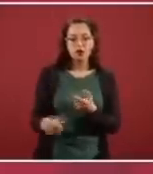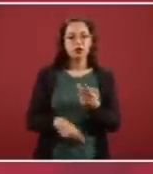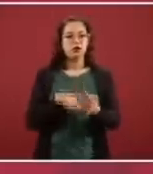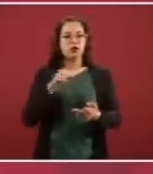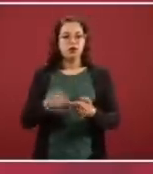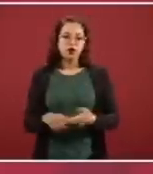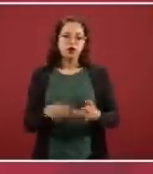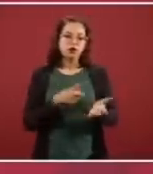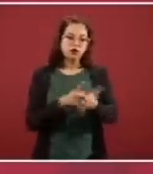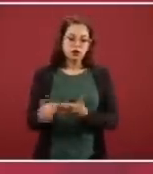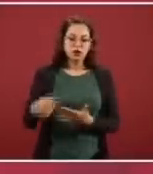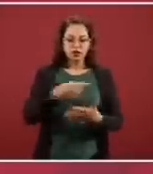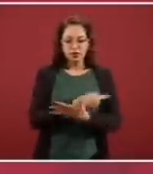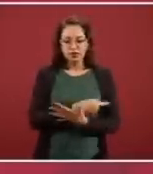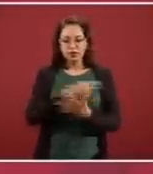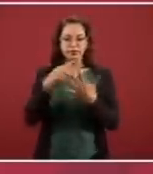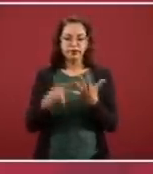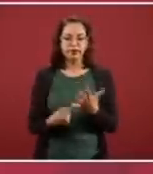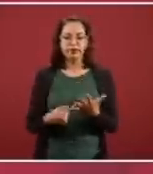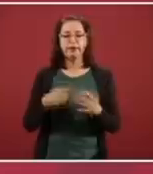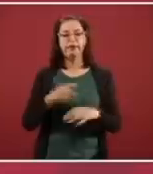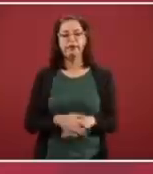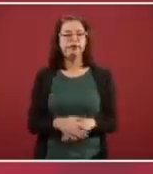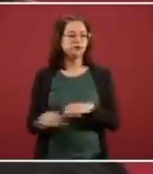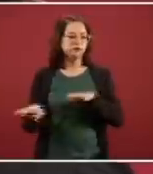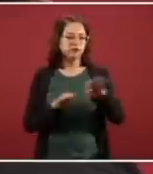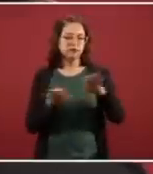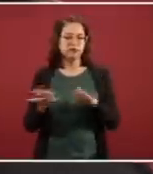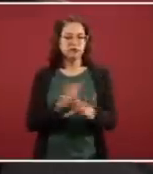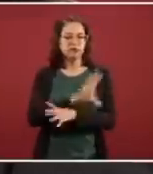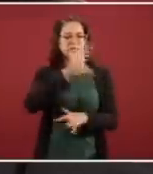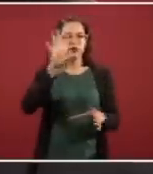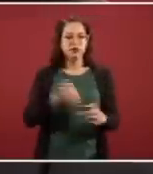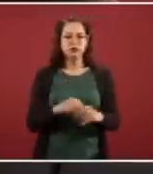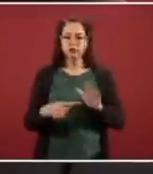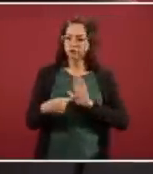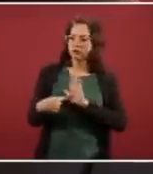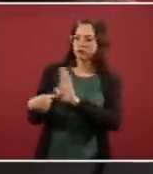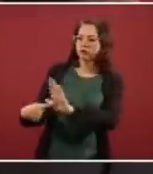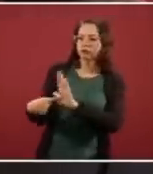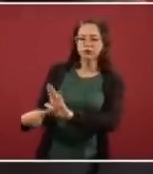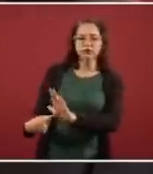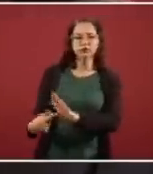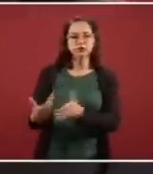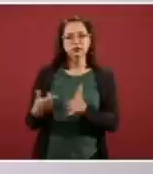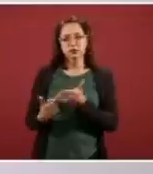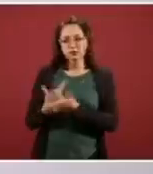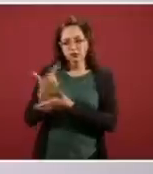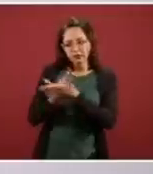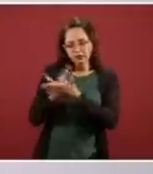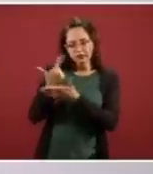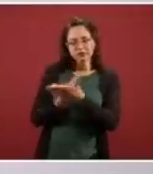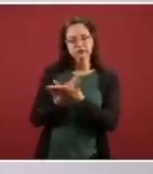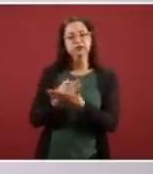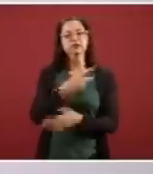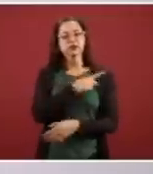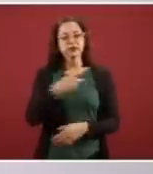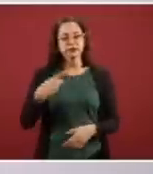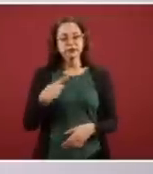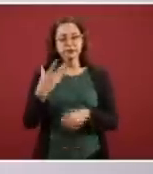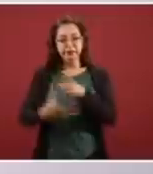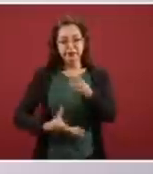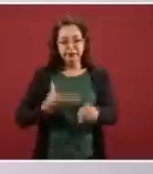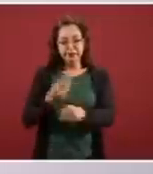las prestaciones, la cuestión laboral. Eso es un añadido